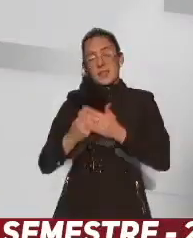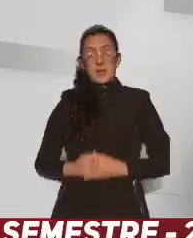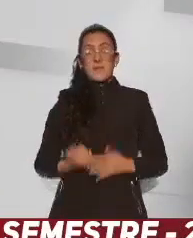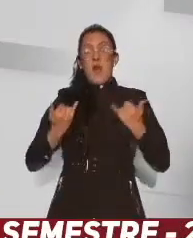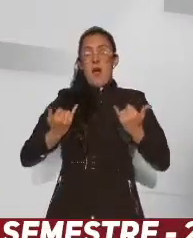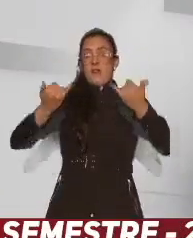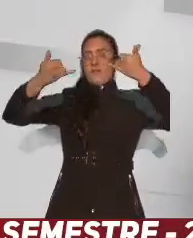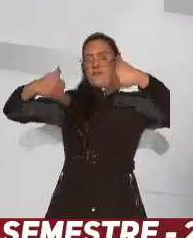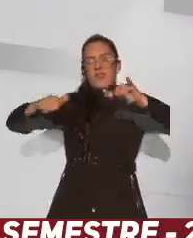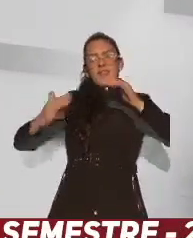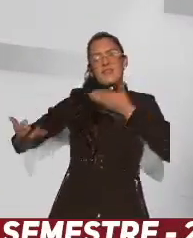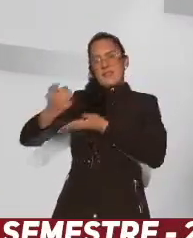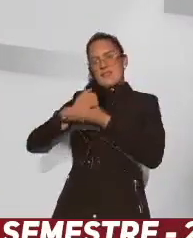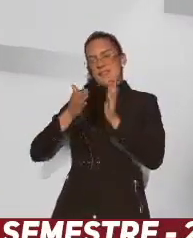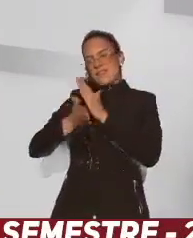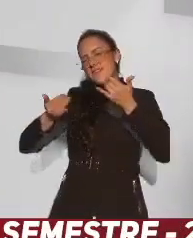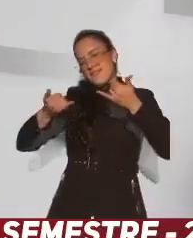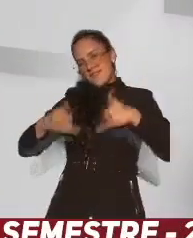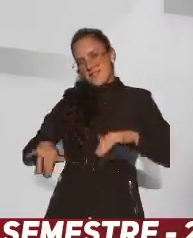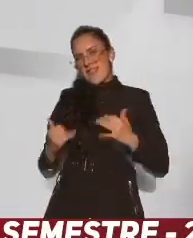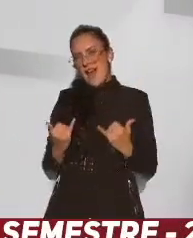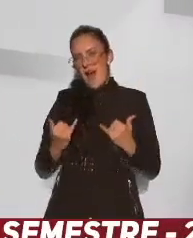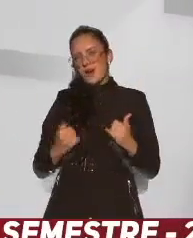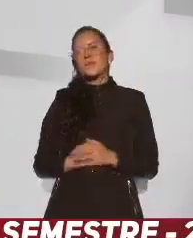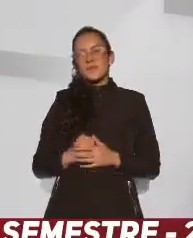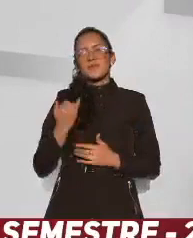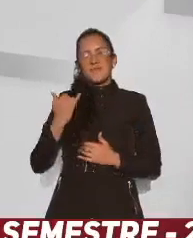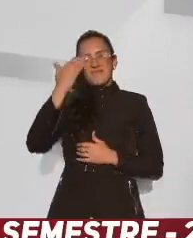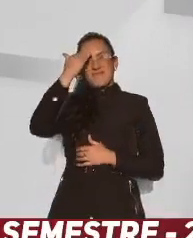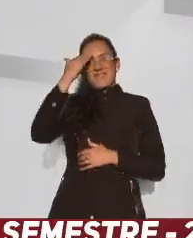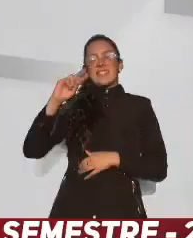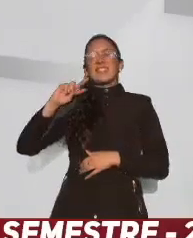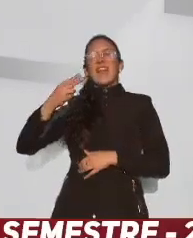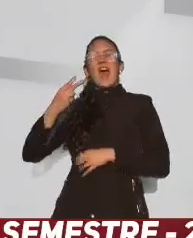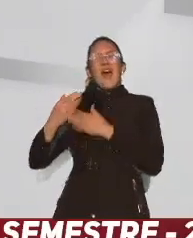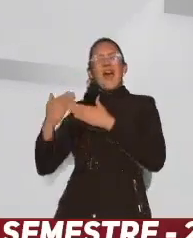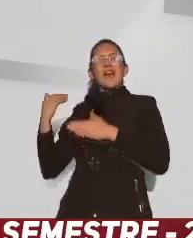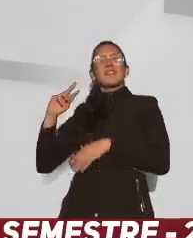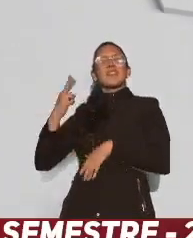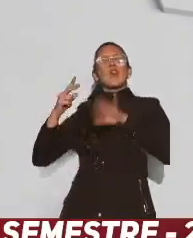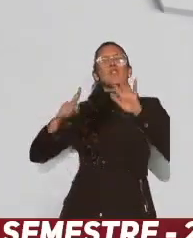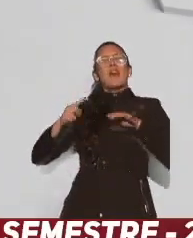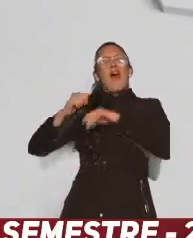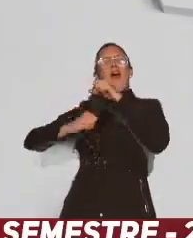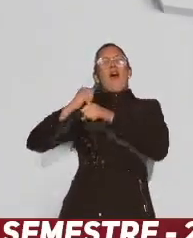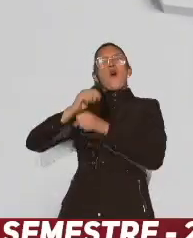culminada nuestra audiencia pública de rendición de cuentas del segundo semestre del año 2022.